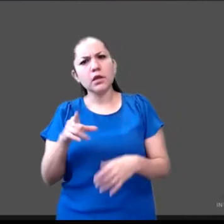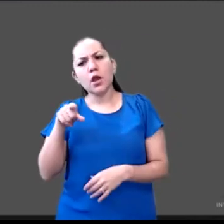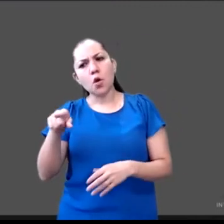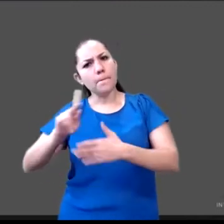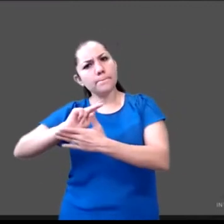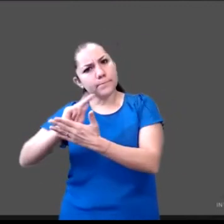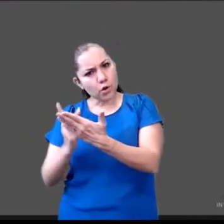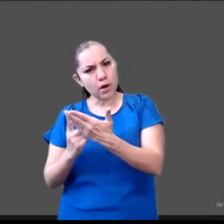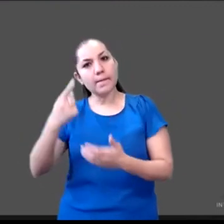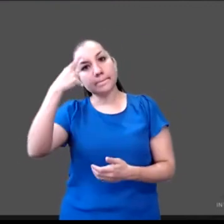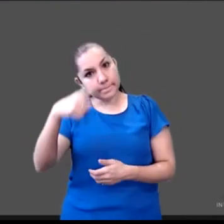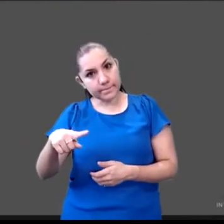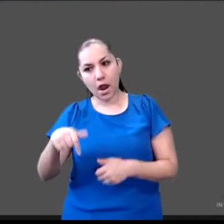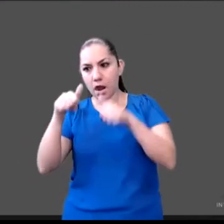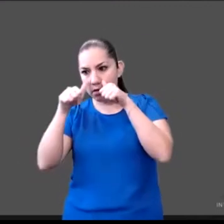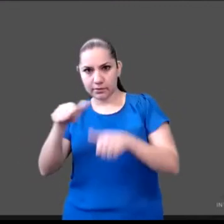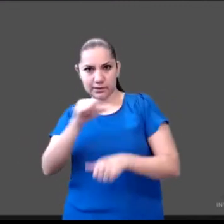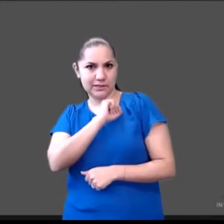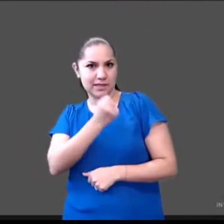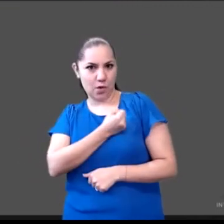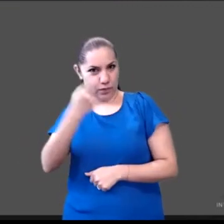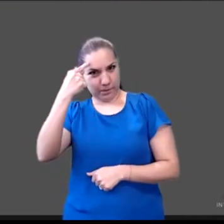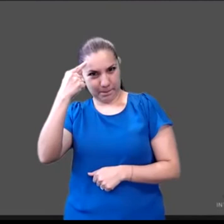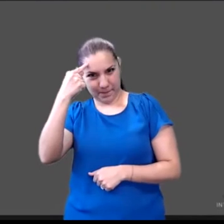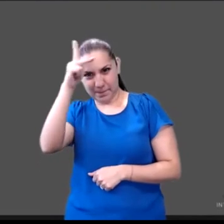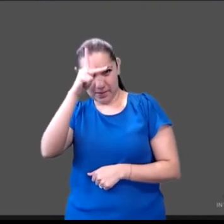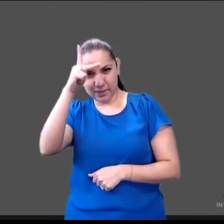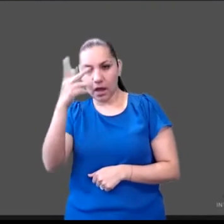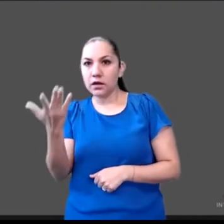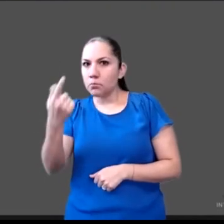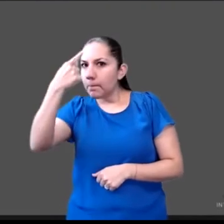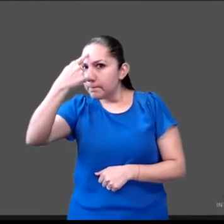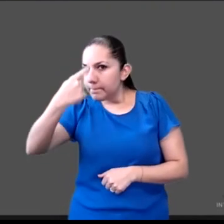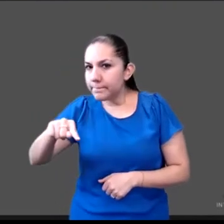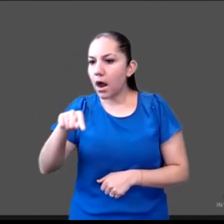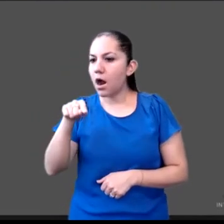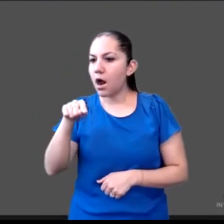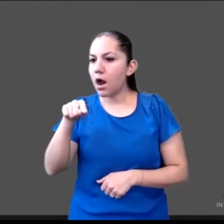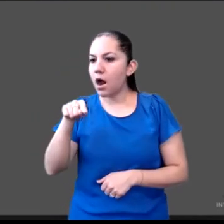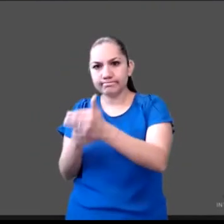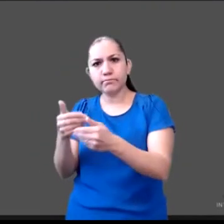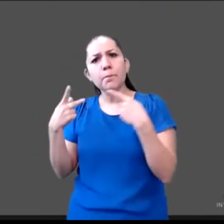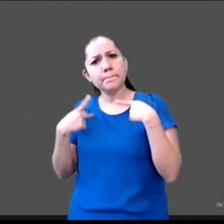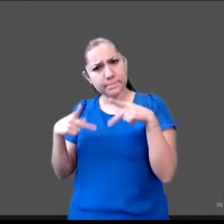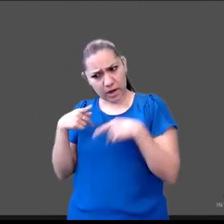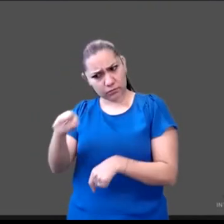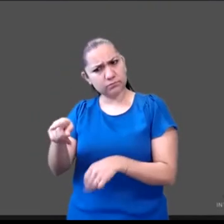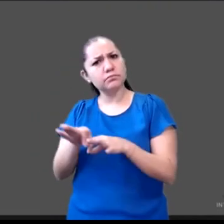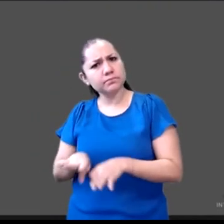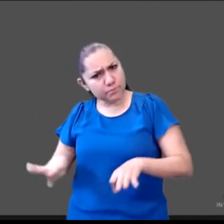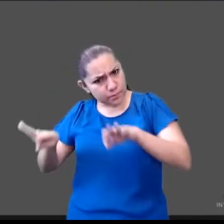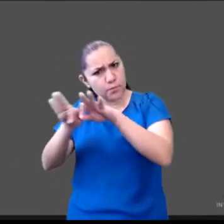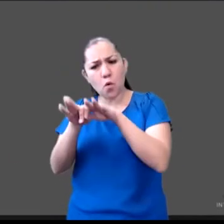mental que esté dirigido también a, digamos, fortalecer a las personas desde que son niños, ¿no? Desde la